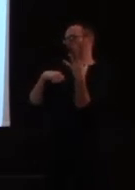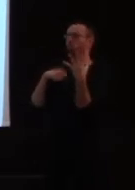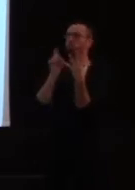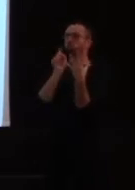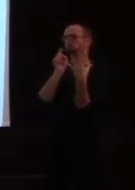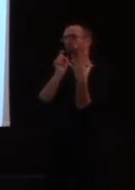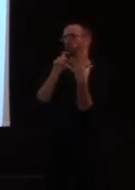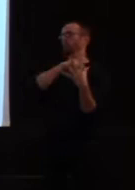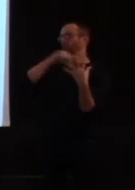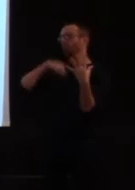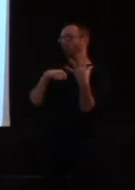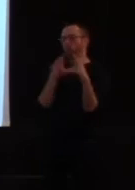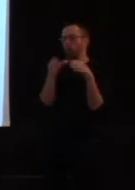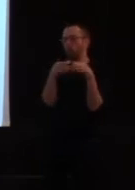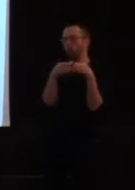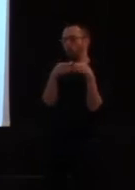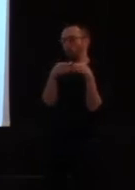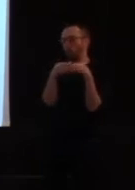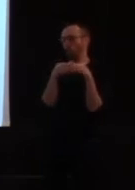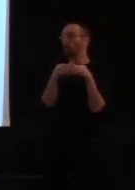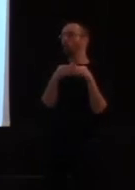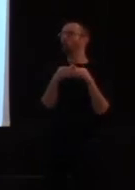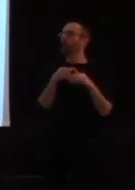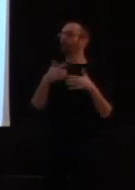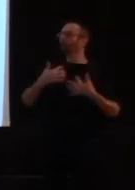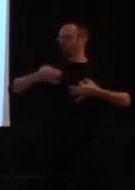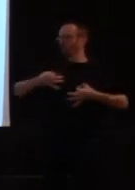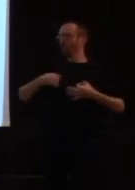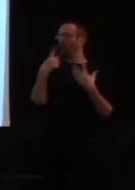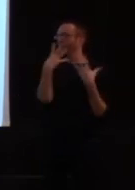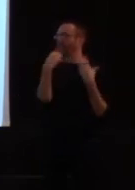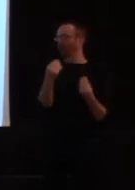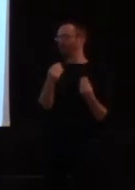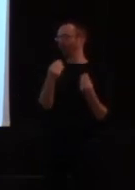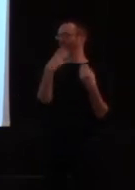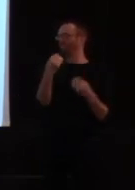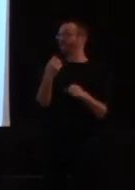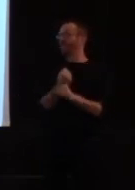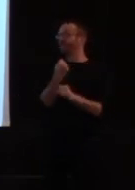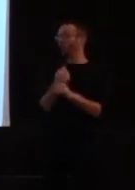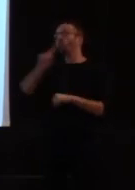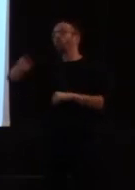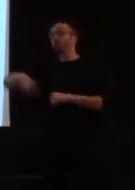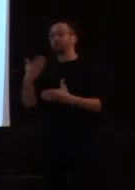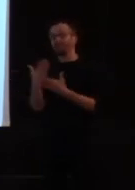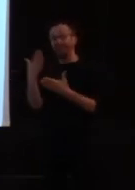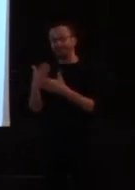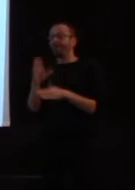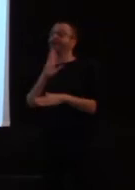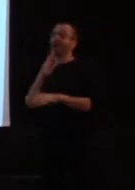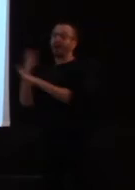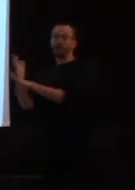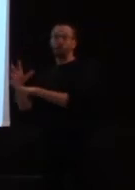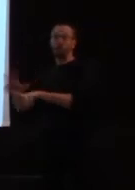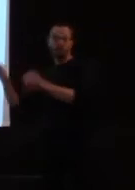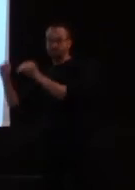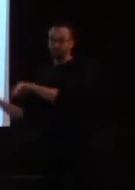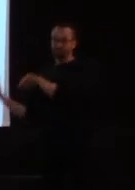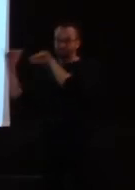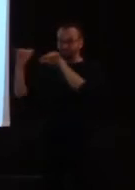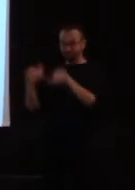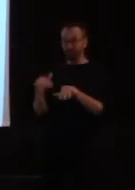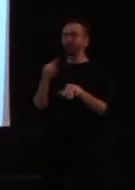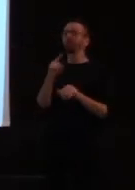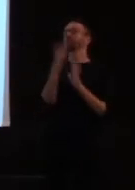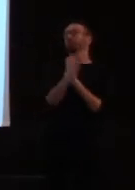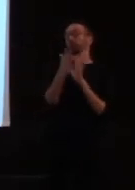estaban con ella y que tenían un grupo habían entendido bien la tarea que luego todos tendrían que hacer. ¿Vale? Luego, cuando acababan de explicar